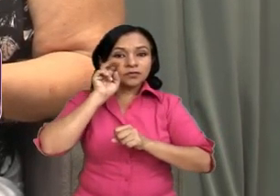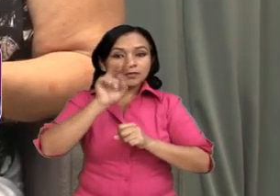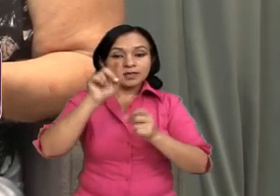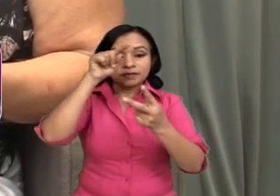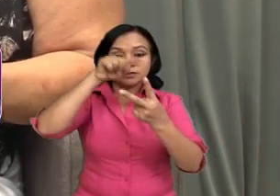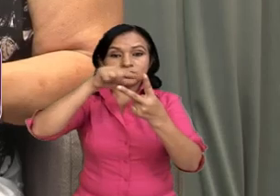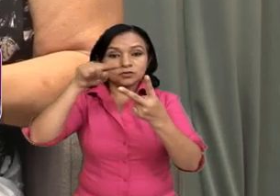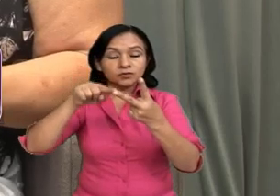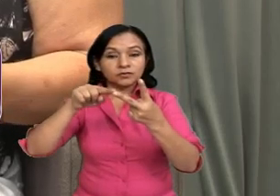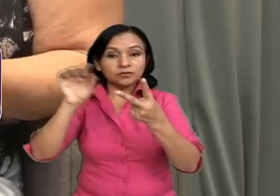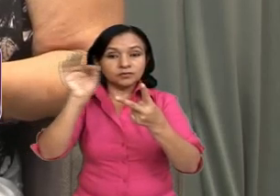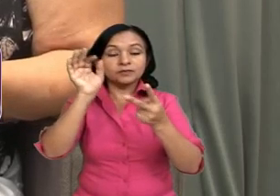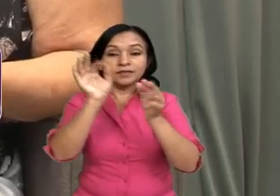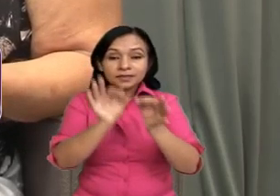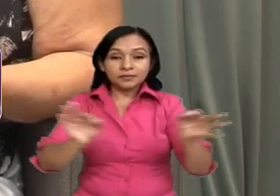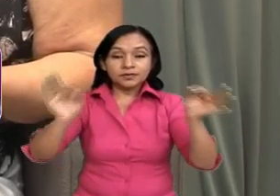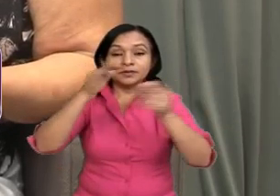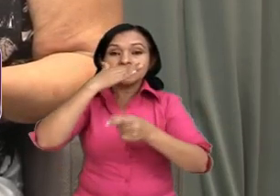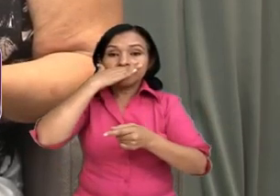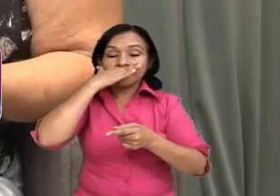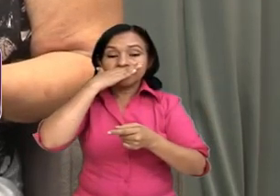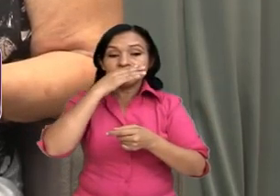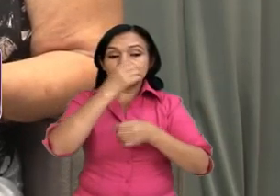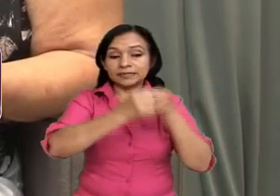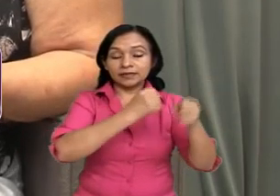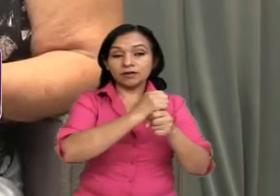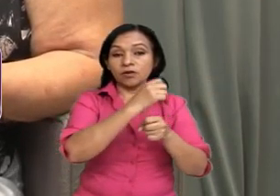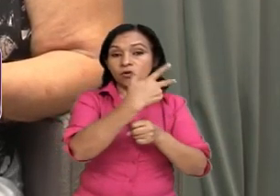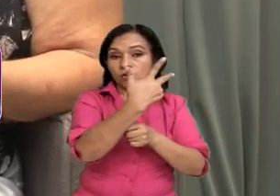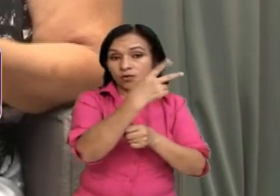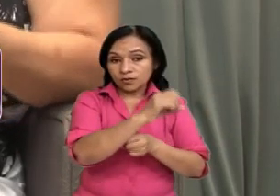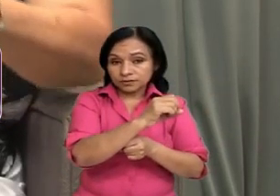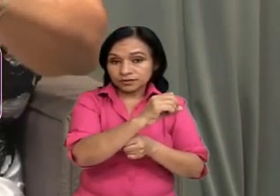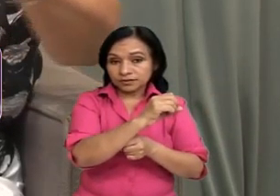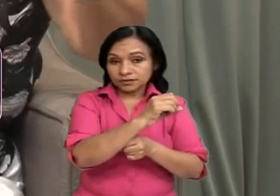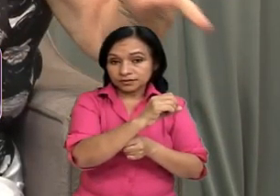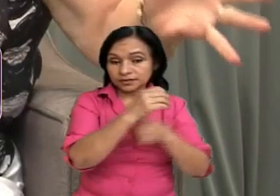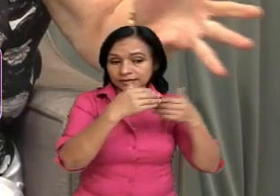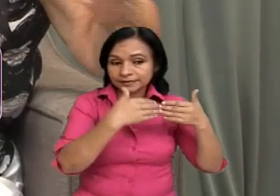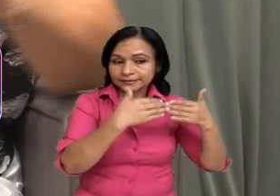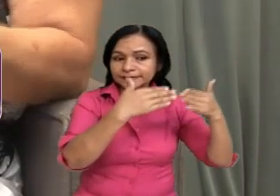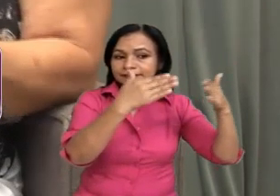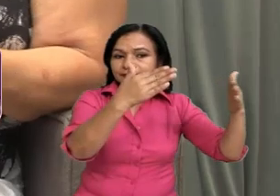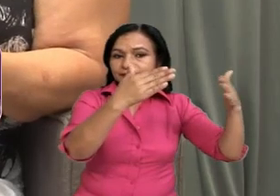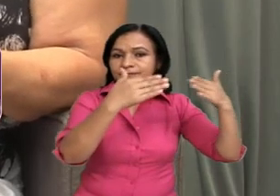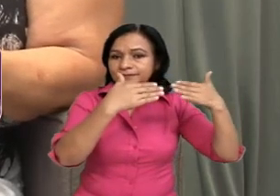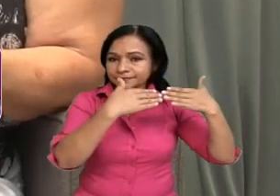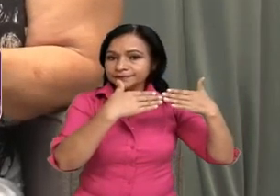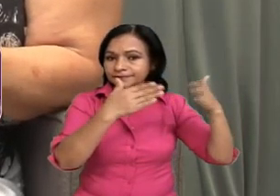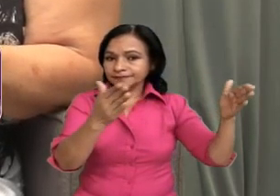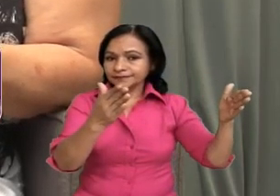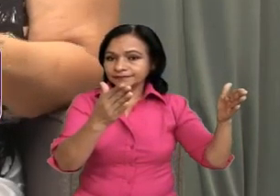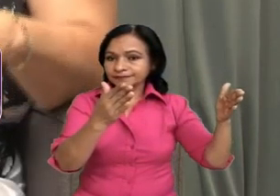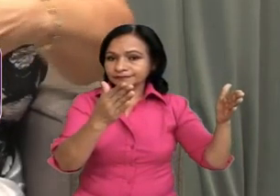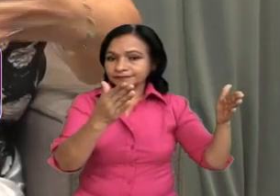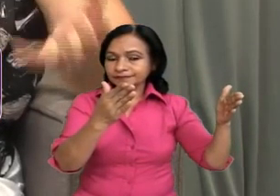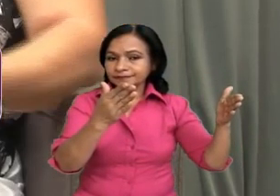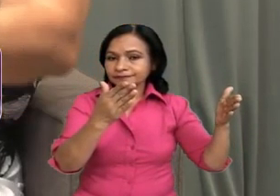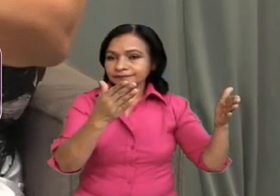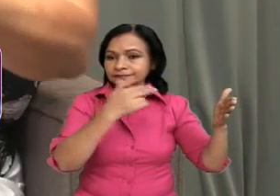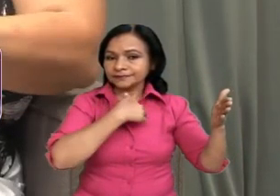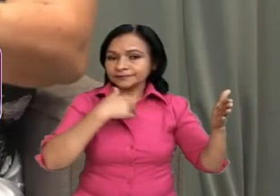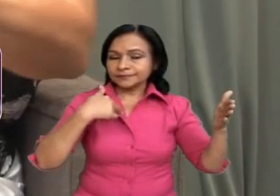proceso revolucionario. En los años 80, que se abren las puertas, se